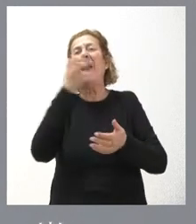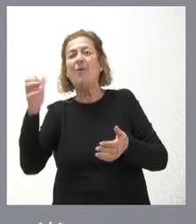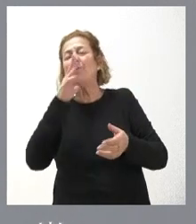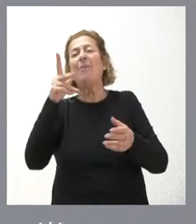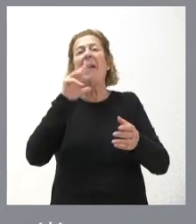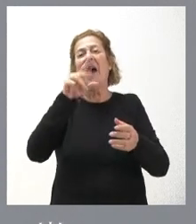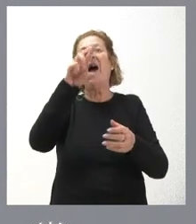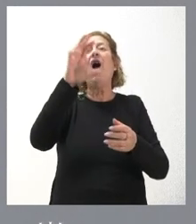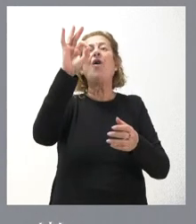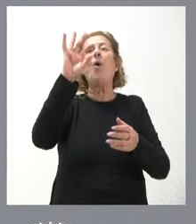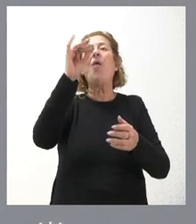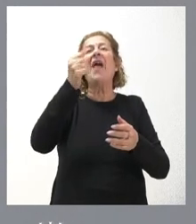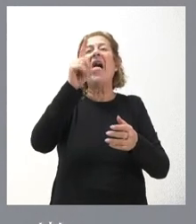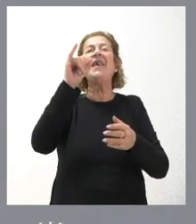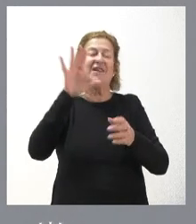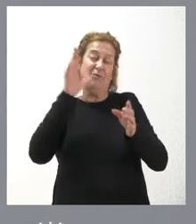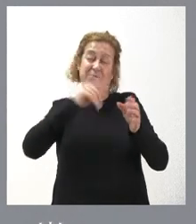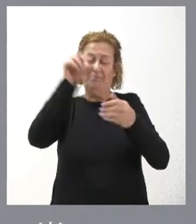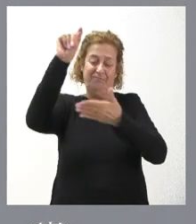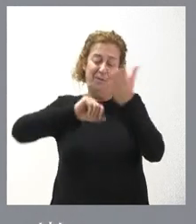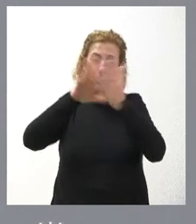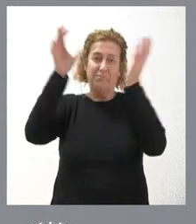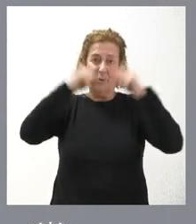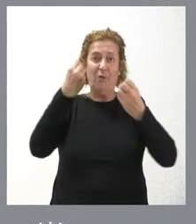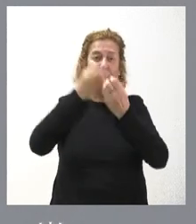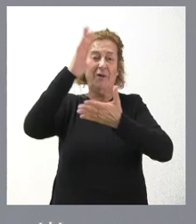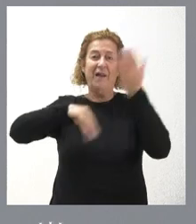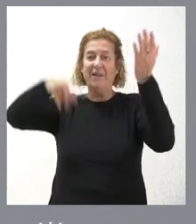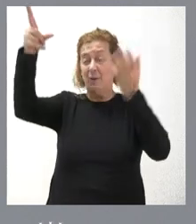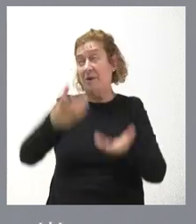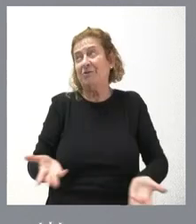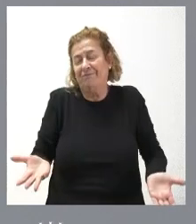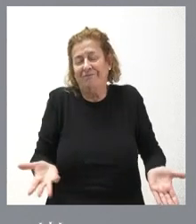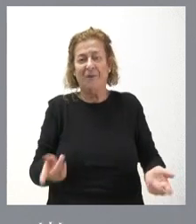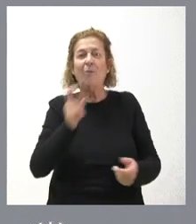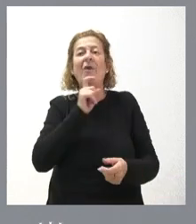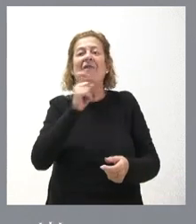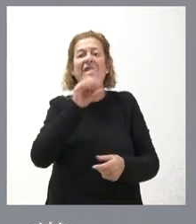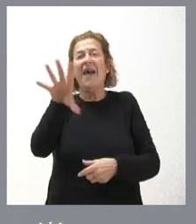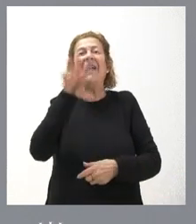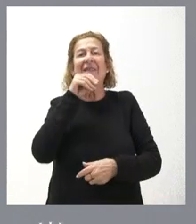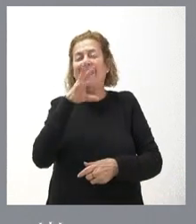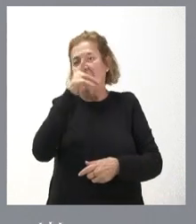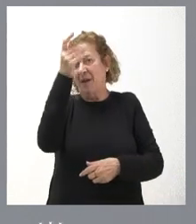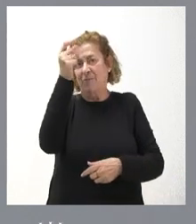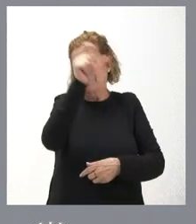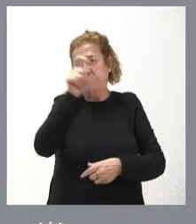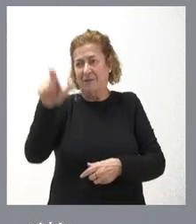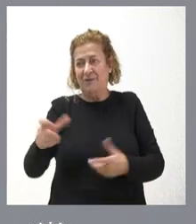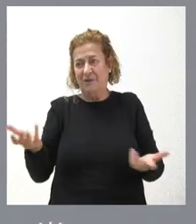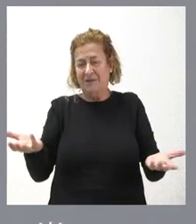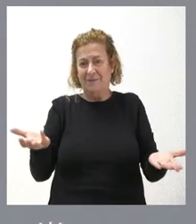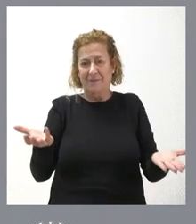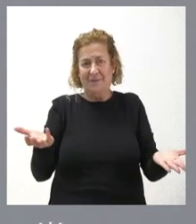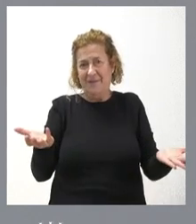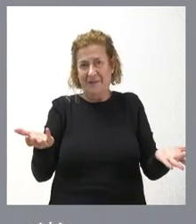En el pacto que se ha firmado con los separatistas de Cataluña pues lógicamente es muy difícil Deer de entender para muchos ciudadanos es lo mismo yo estoy